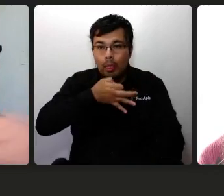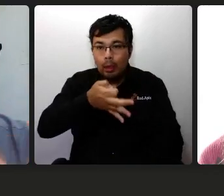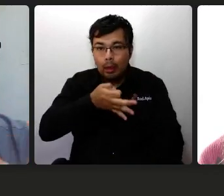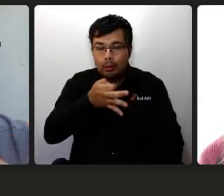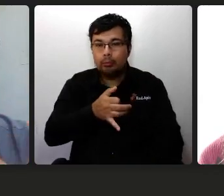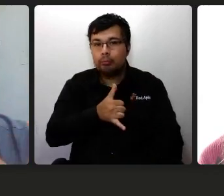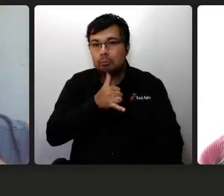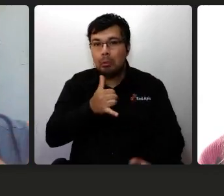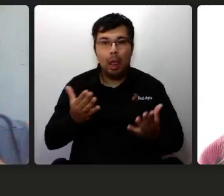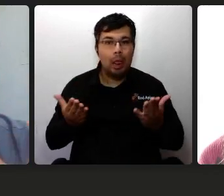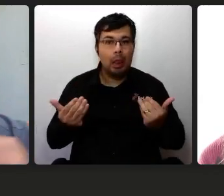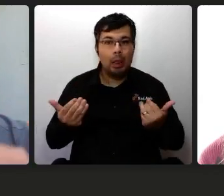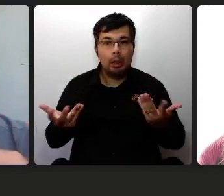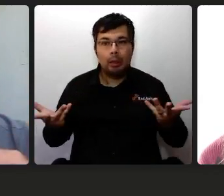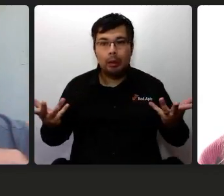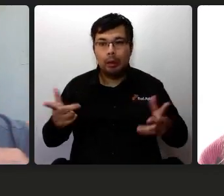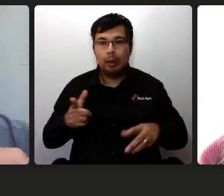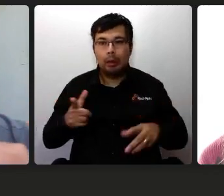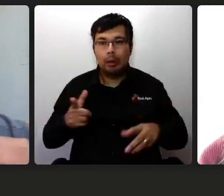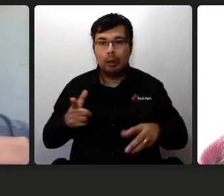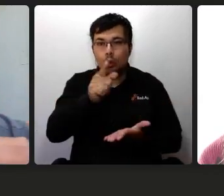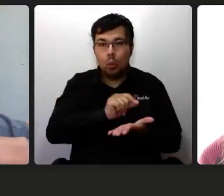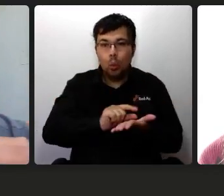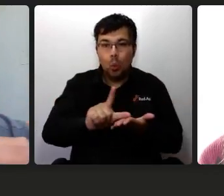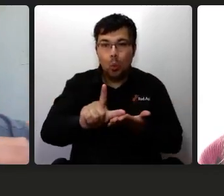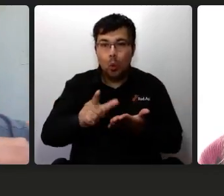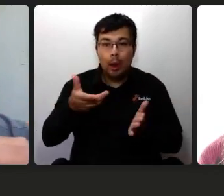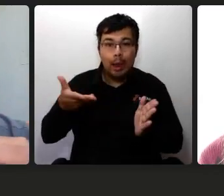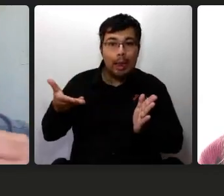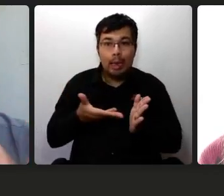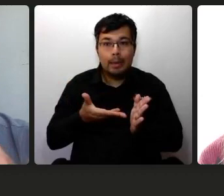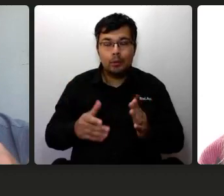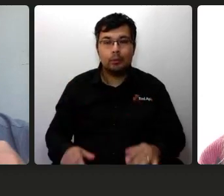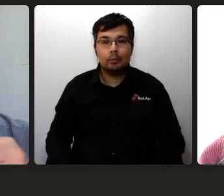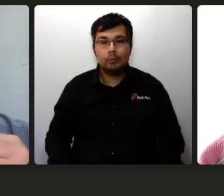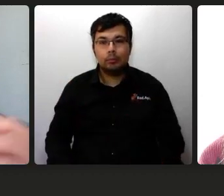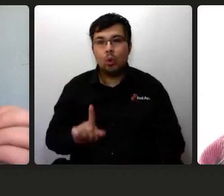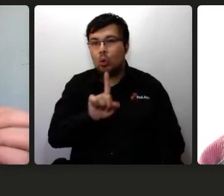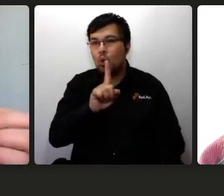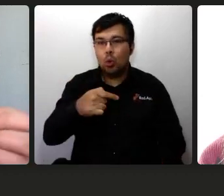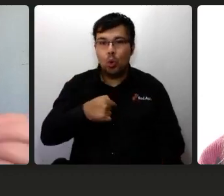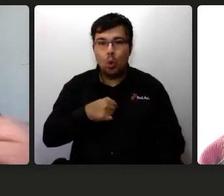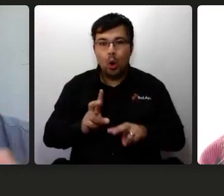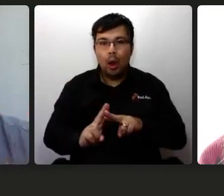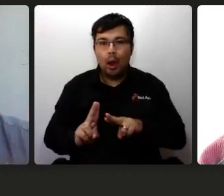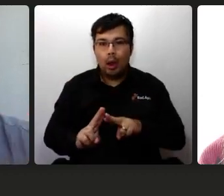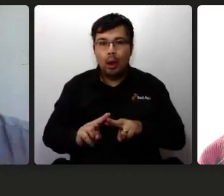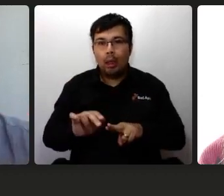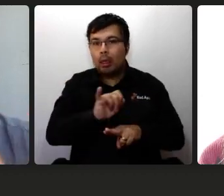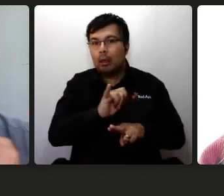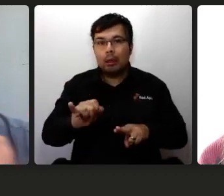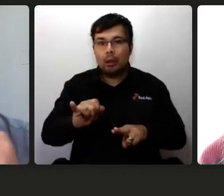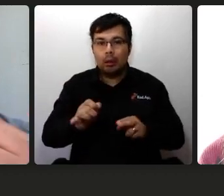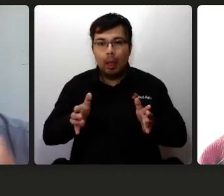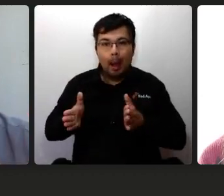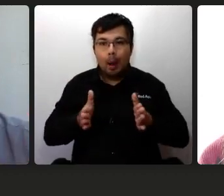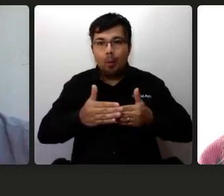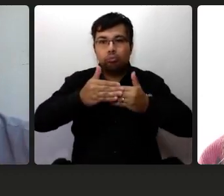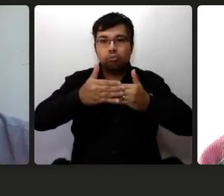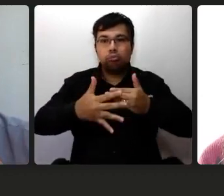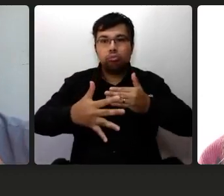necesidad a la hora de emprender, son los que finalmente uno no lo hace y que en el transcurso del camino,